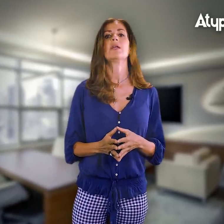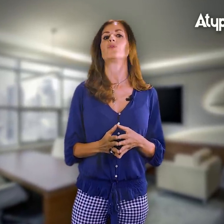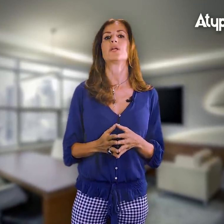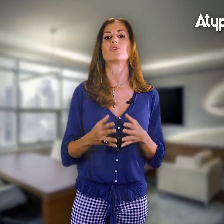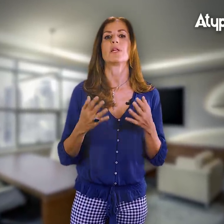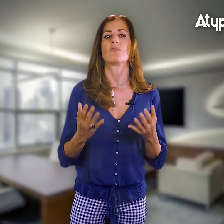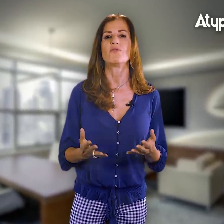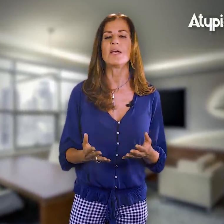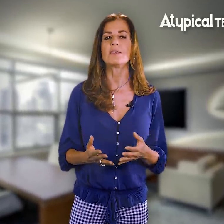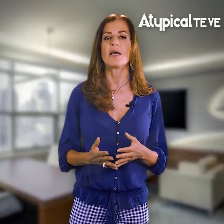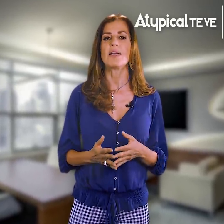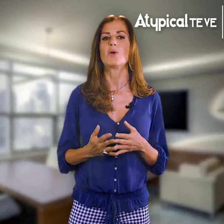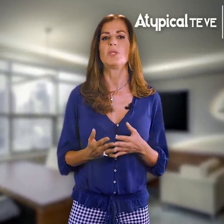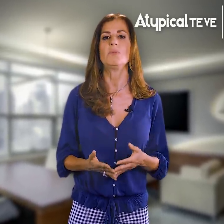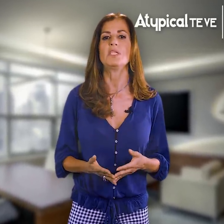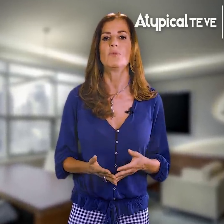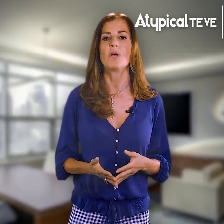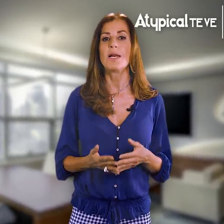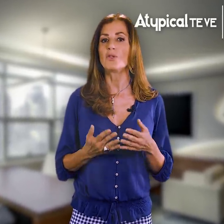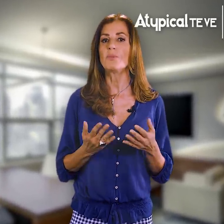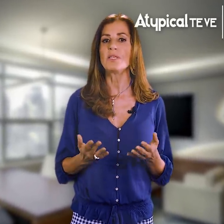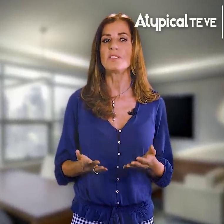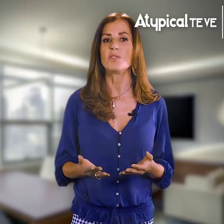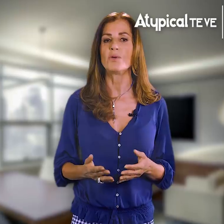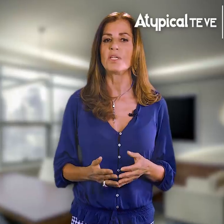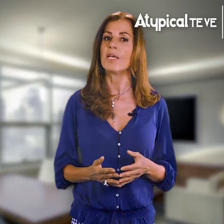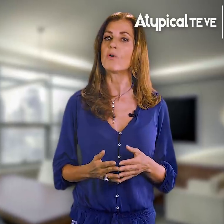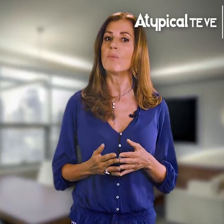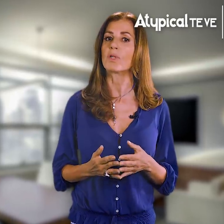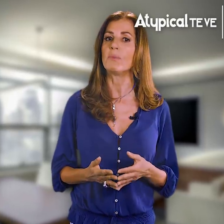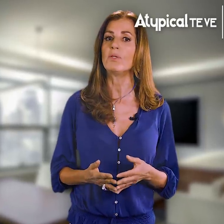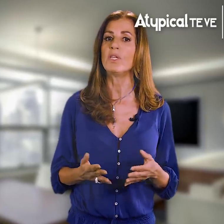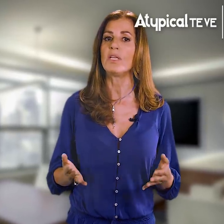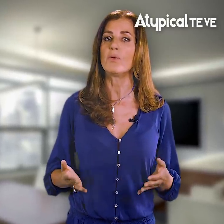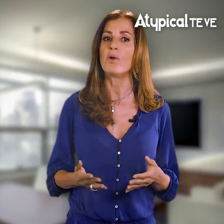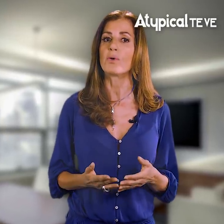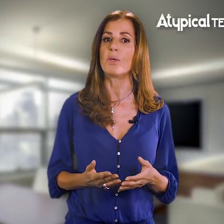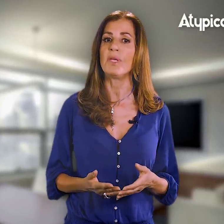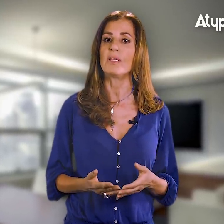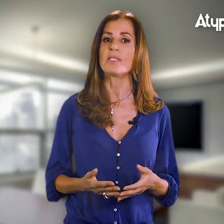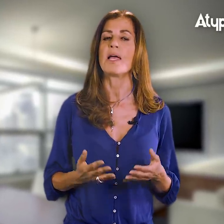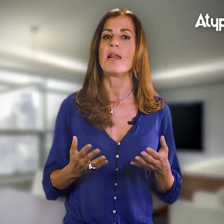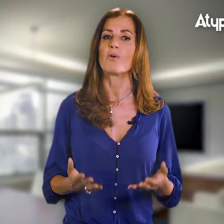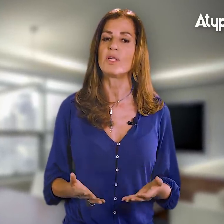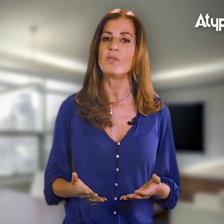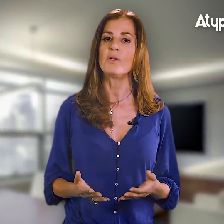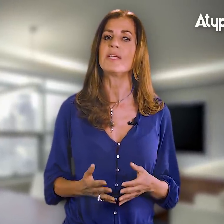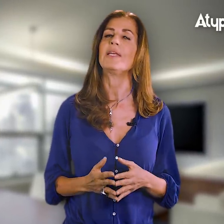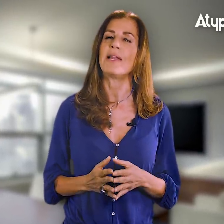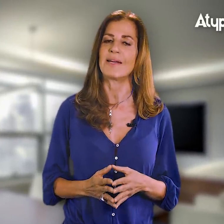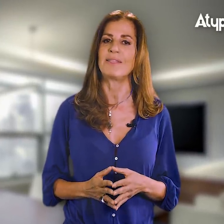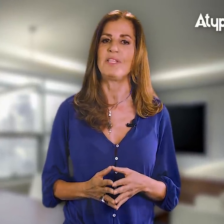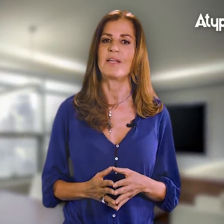poder, encontramos la confianza, el optimismo, la toma de decisiones, el comportamiento dirigido al logro de metas, la